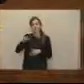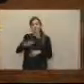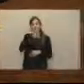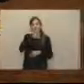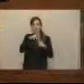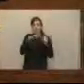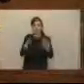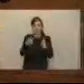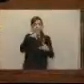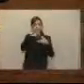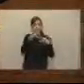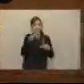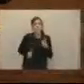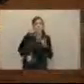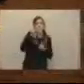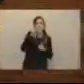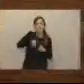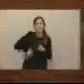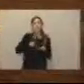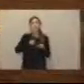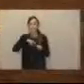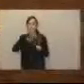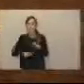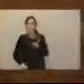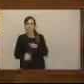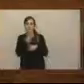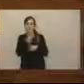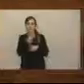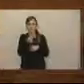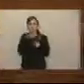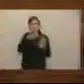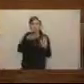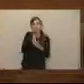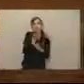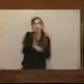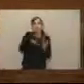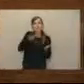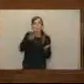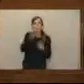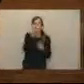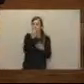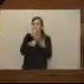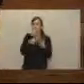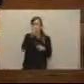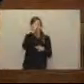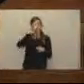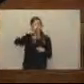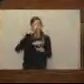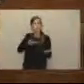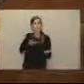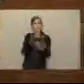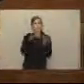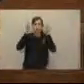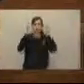participación. Transparencia y participación son las principales reclamaciones que hacemos al Consejo de Gobierno, al cual exigimos